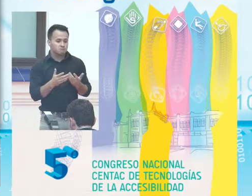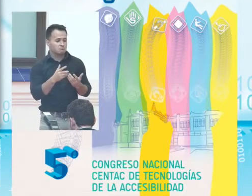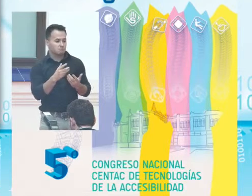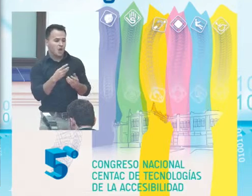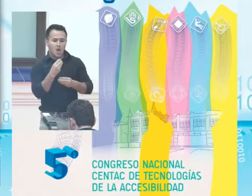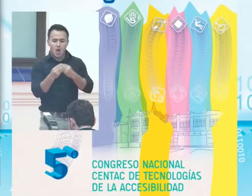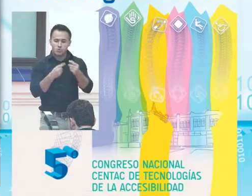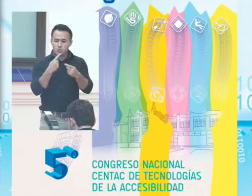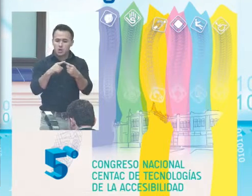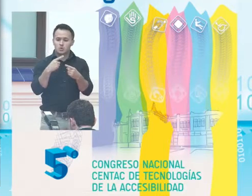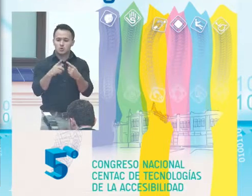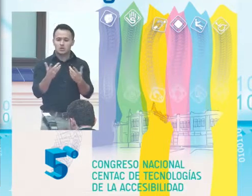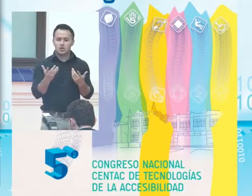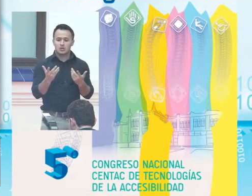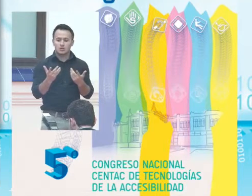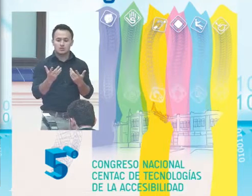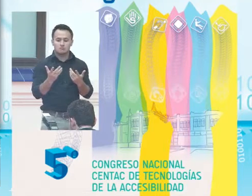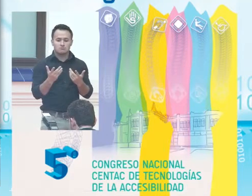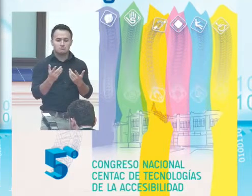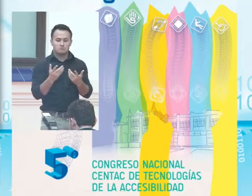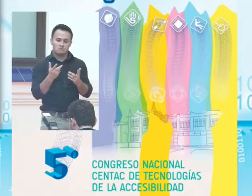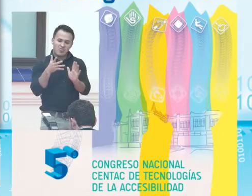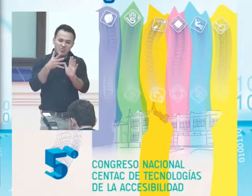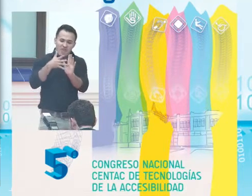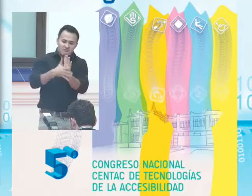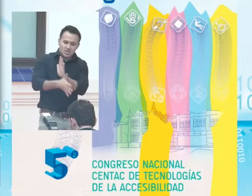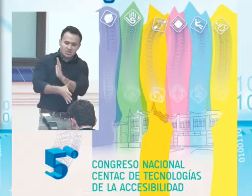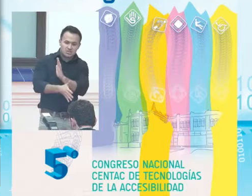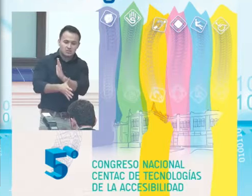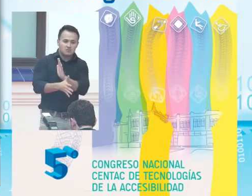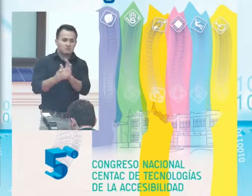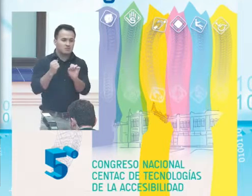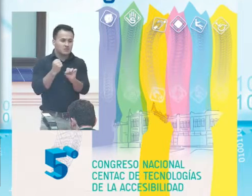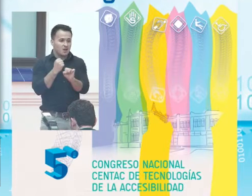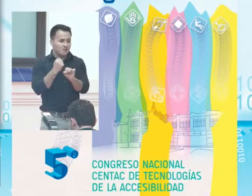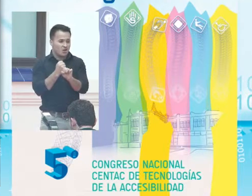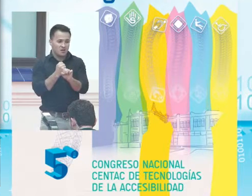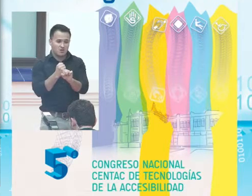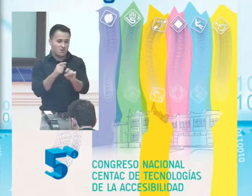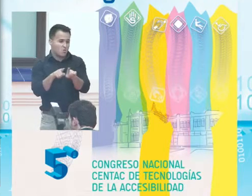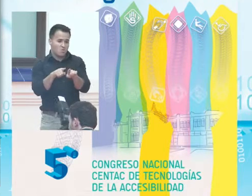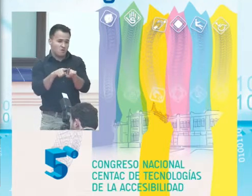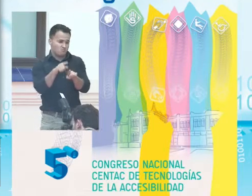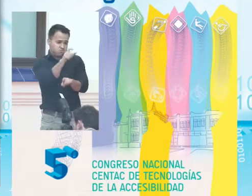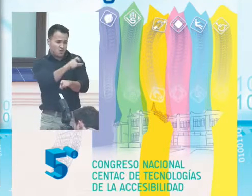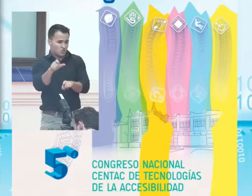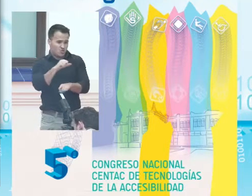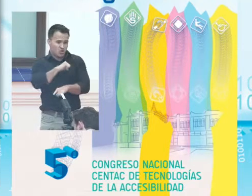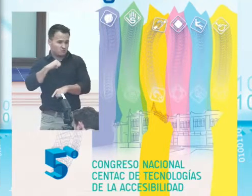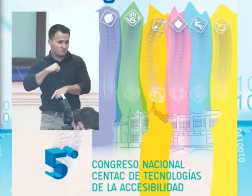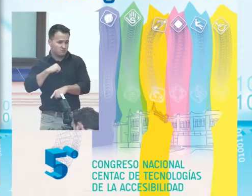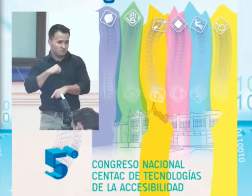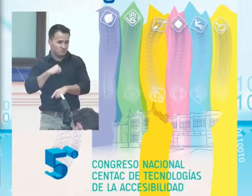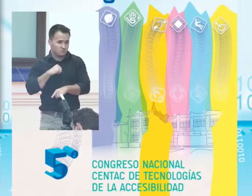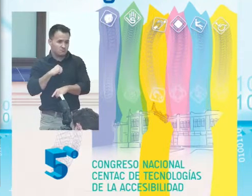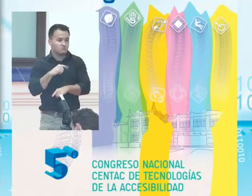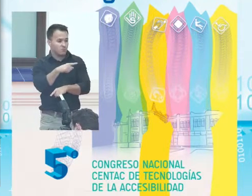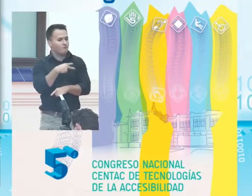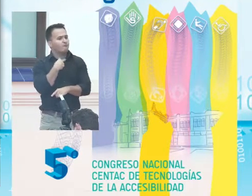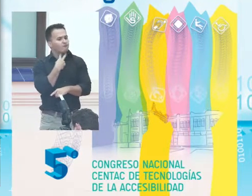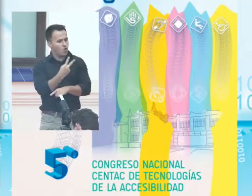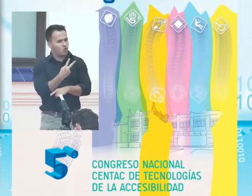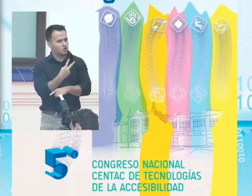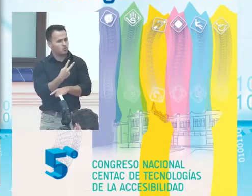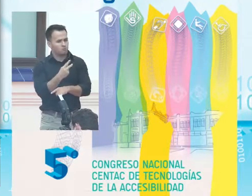vamos a hacer una cosa, vamos a definirlo, y trabajan básicamente como individuos y tienen la misma voz.